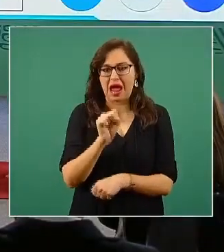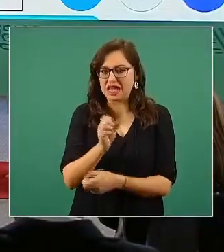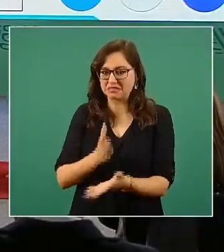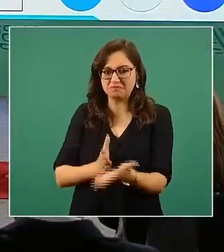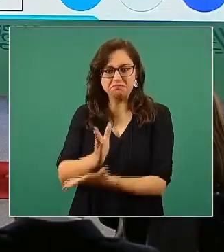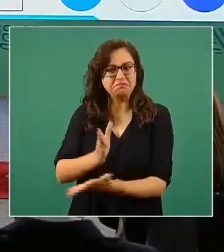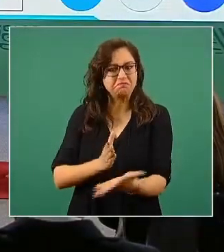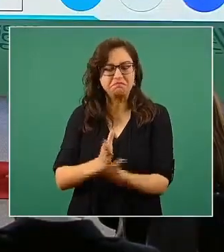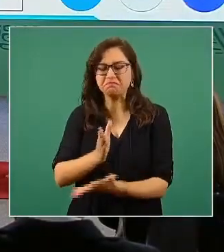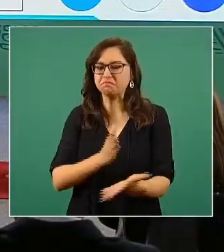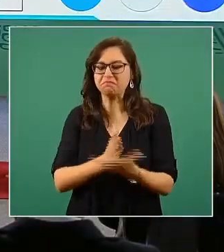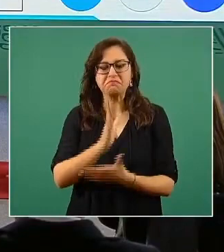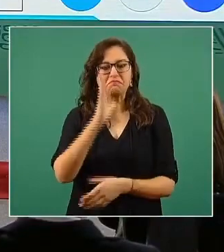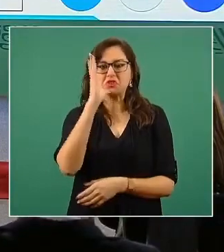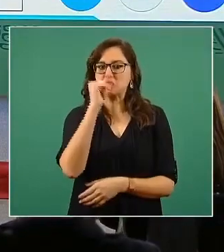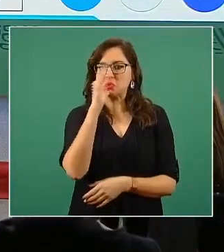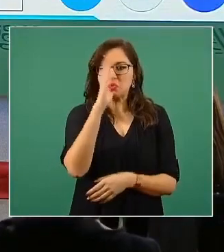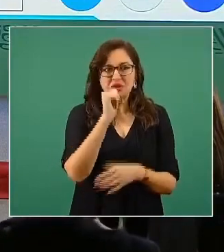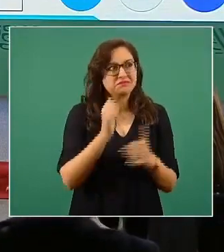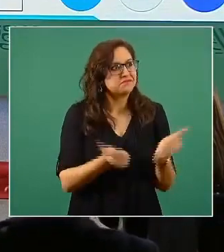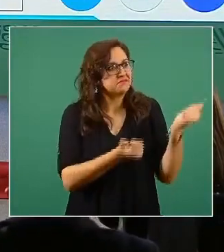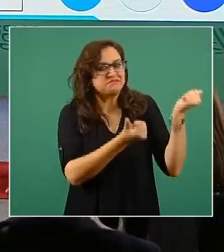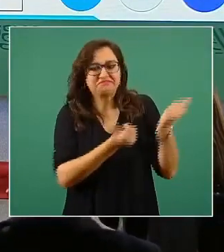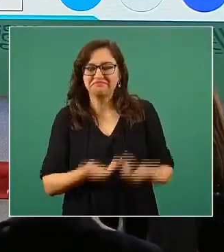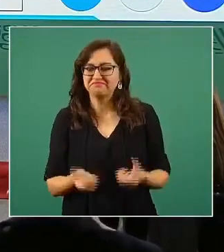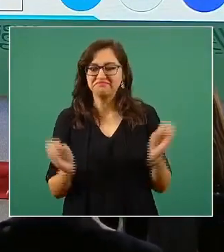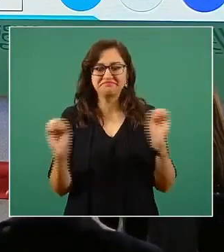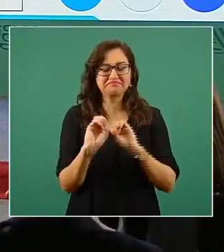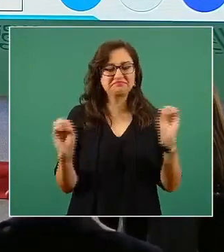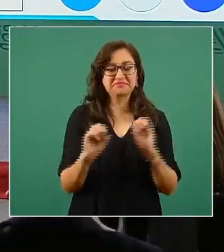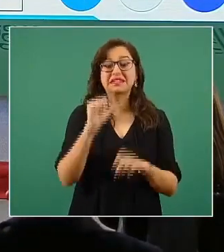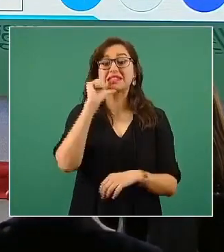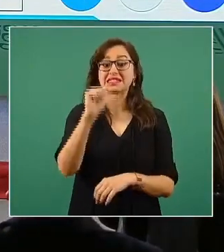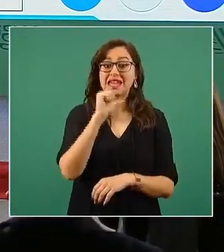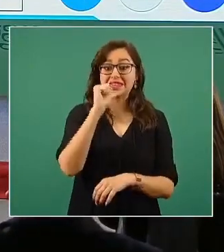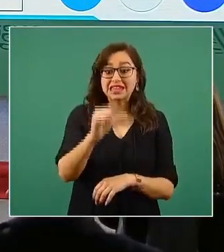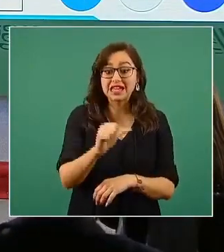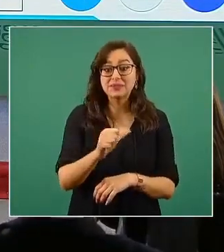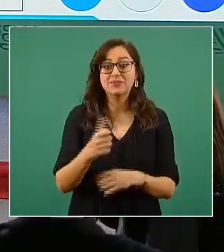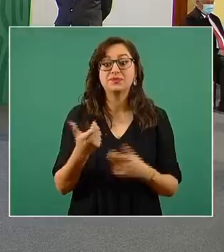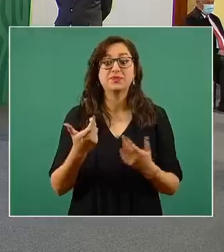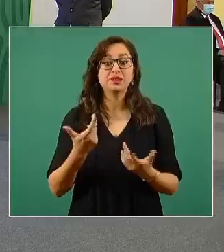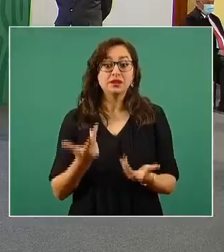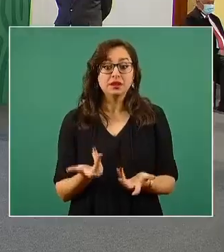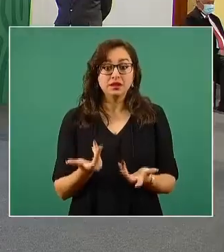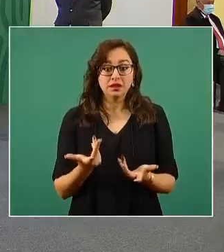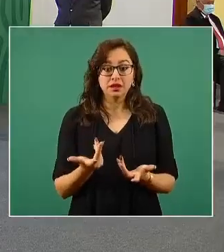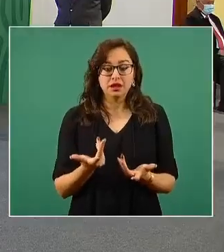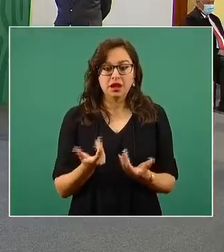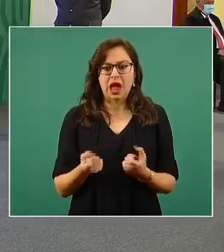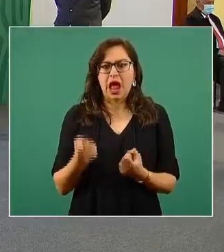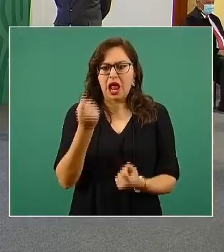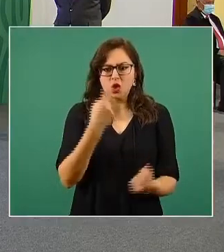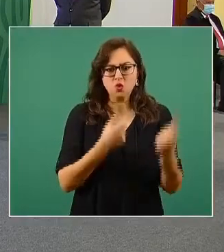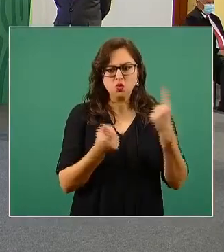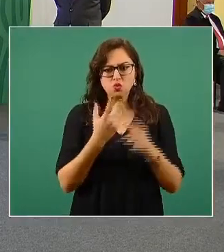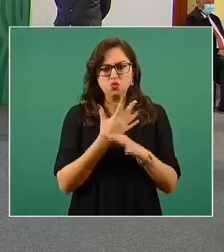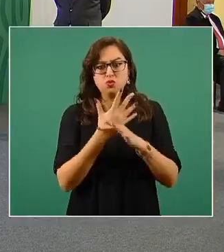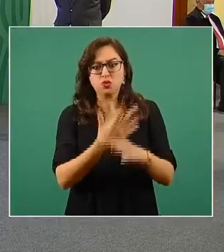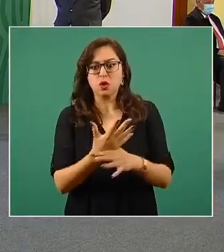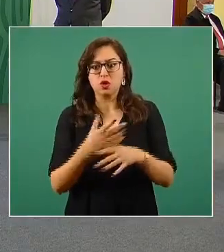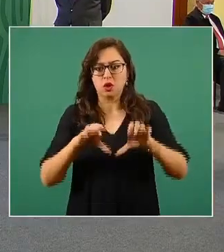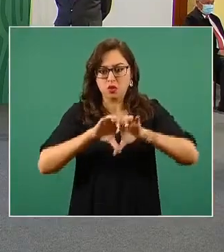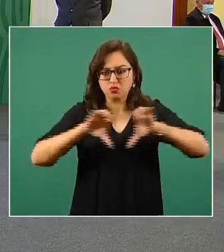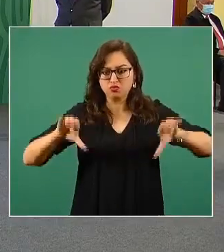había manera, digamos, de que tuviéramos gas en esa zona. Algunos han dicho que por qué no contratamos coberturas o